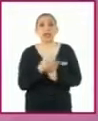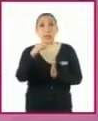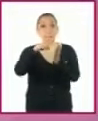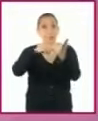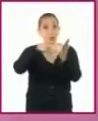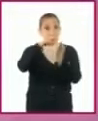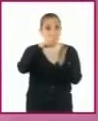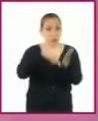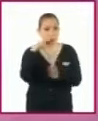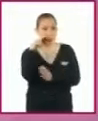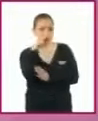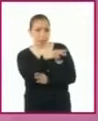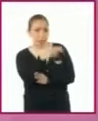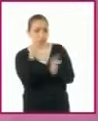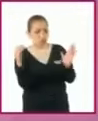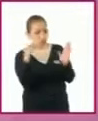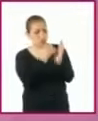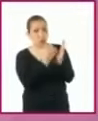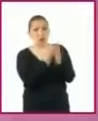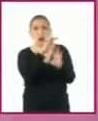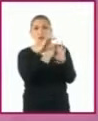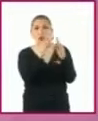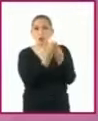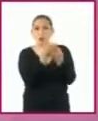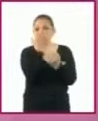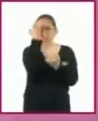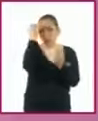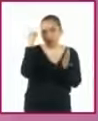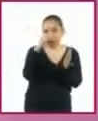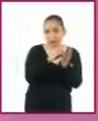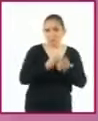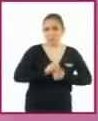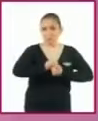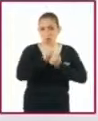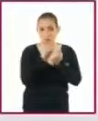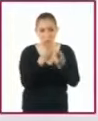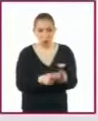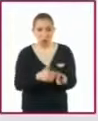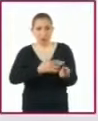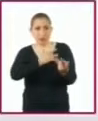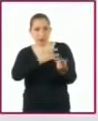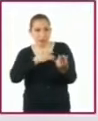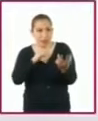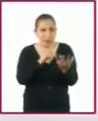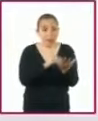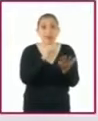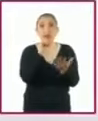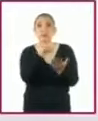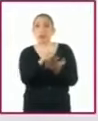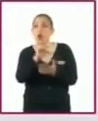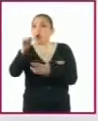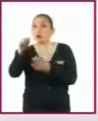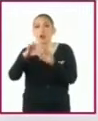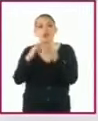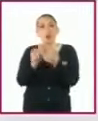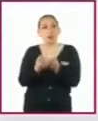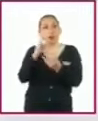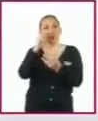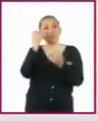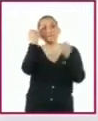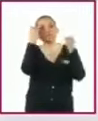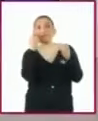pintura se pueden ver plasmadas nuevas formas de pensar, de expresarse, de sentir e incluso nuevas formas de ver el